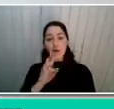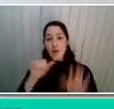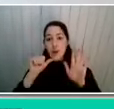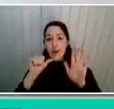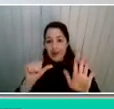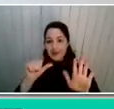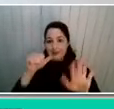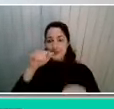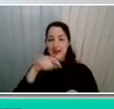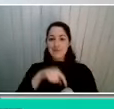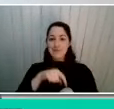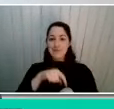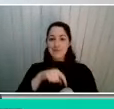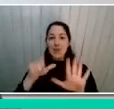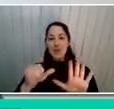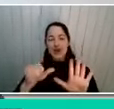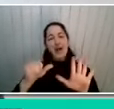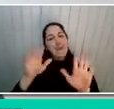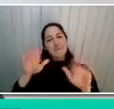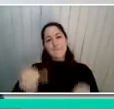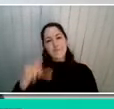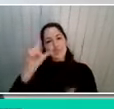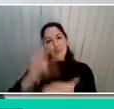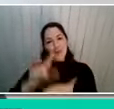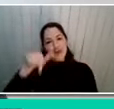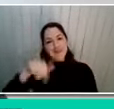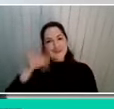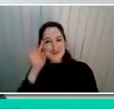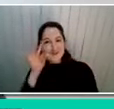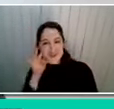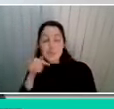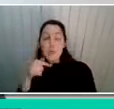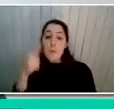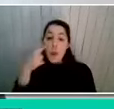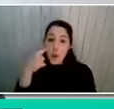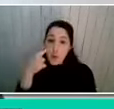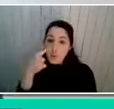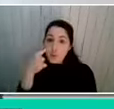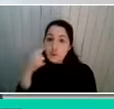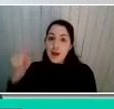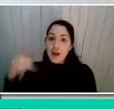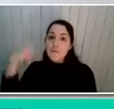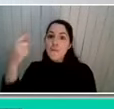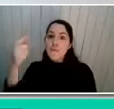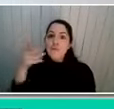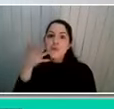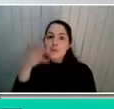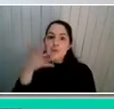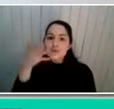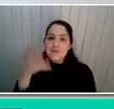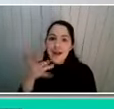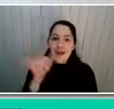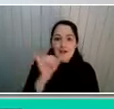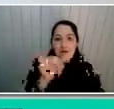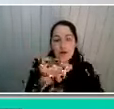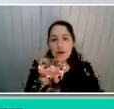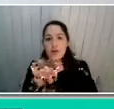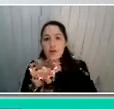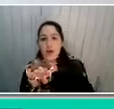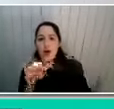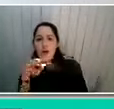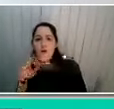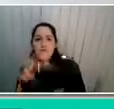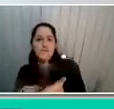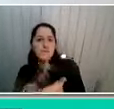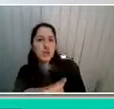esta misma página de Facebook, para conocer la charla Mitos y Verdades de Star Wars. Así que vamos a ir un